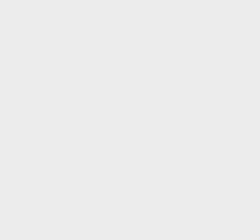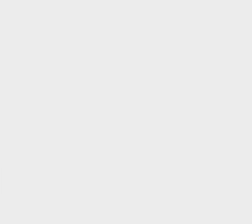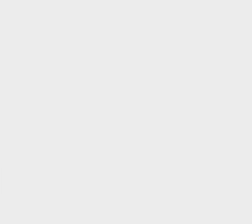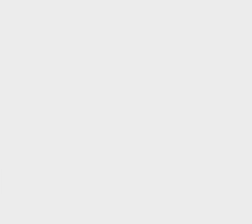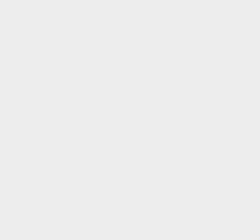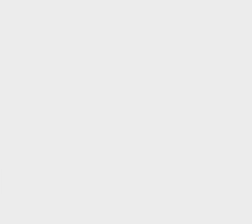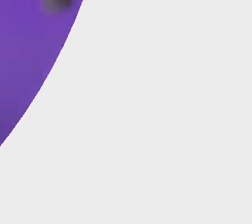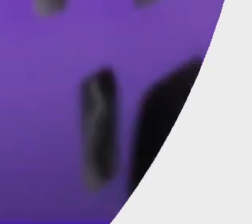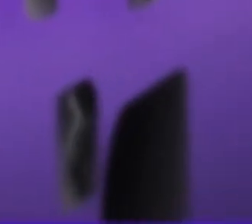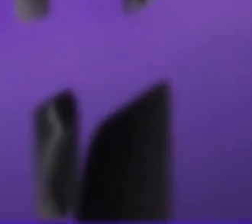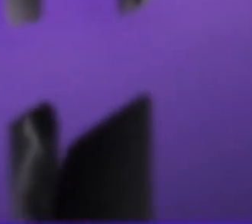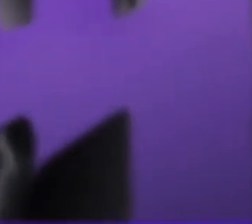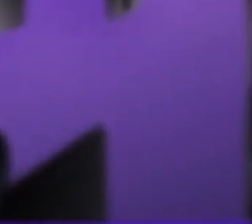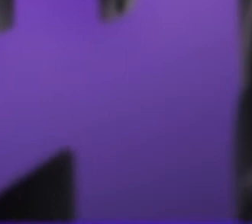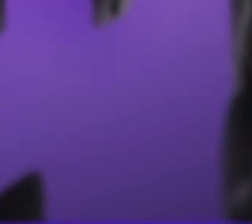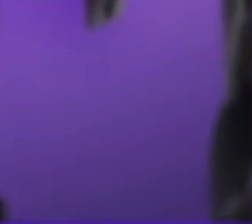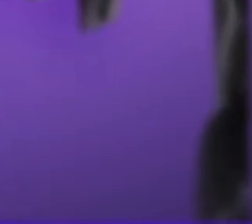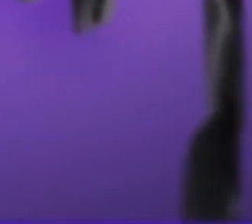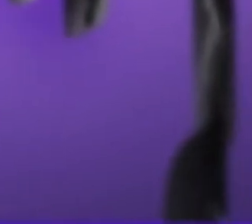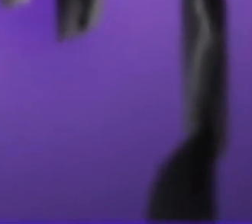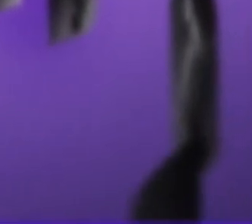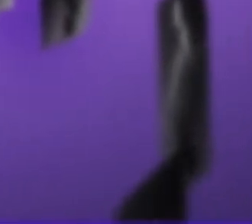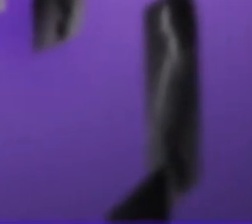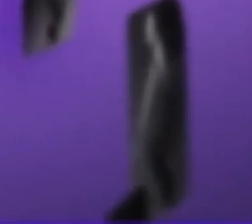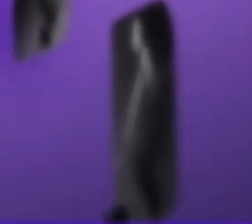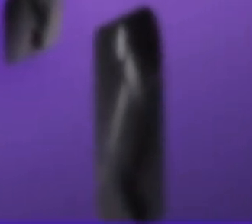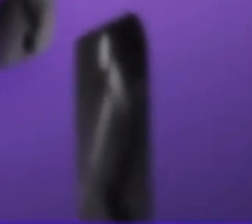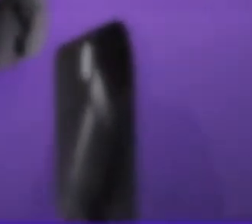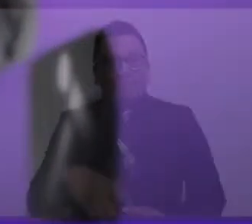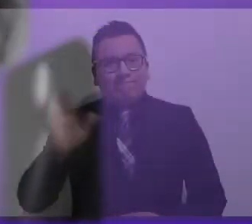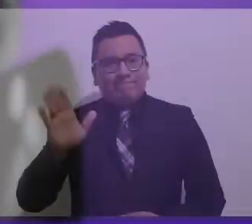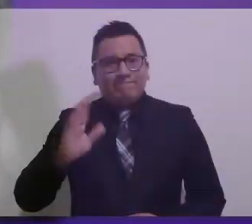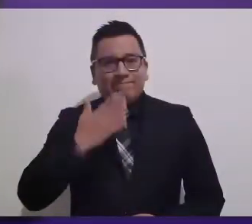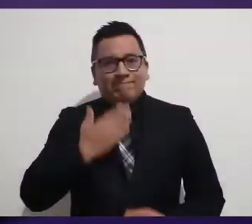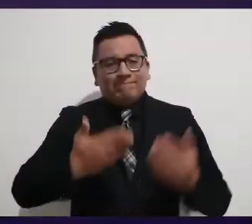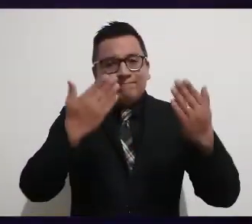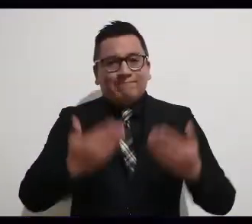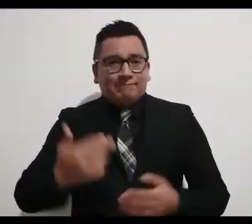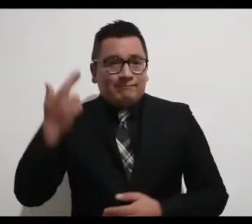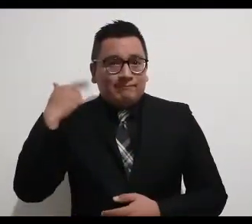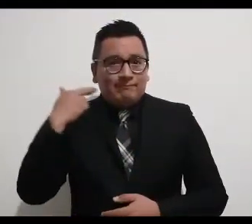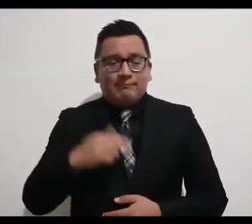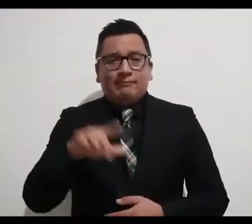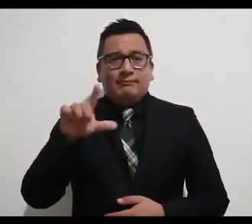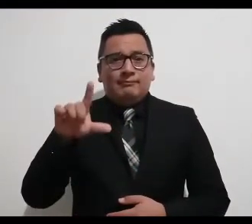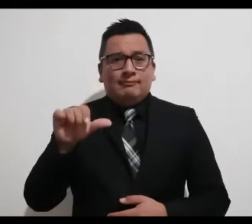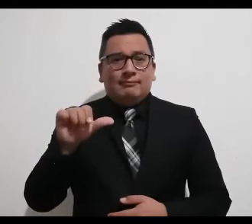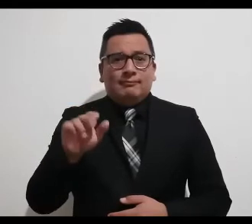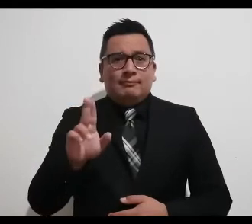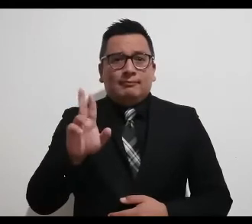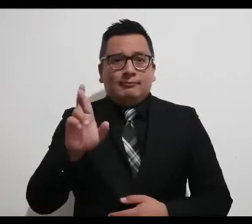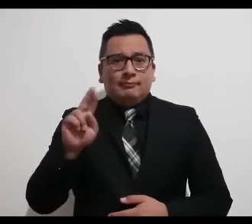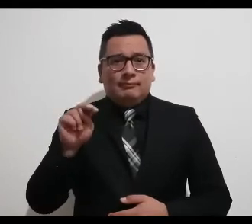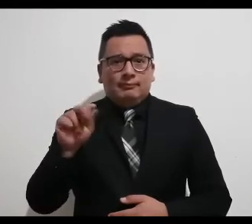Los temas democrático-electorales al alcance de la ciudadanía. Hola, ¿qué tal? Bienvenidos a su programa La Urna, producción del